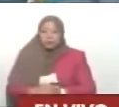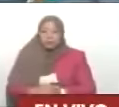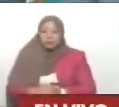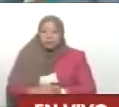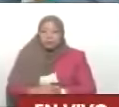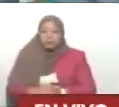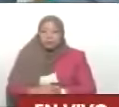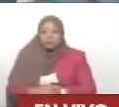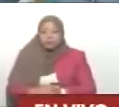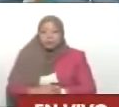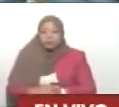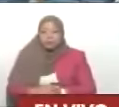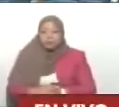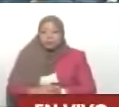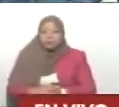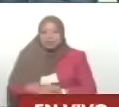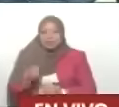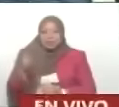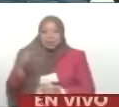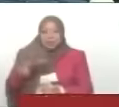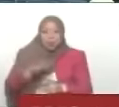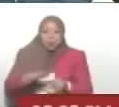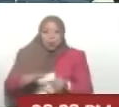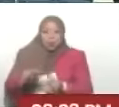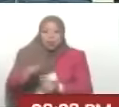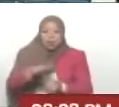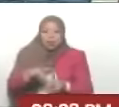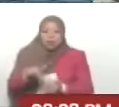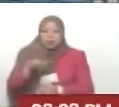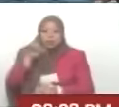gracias. La influencer. Mira, se me olvidó decir.